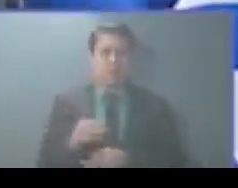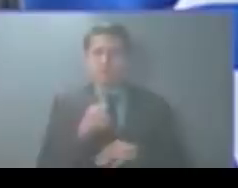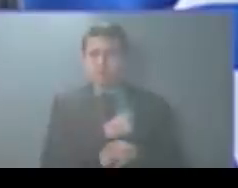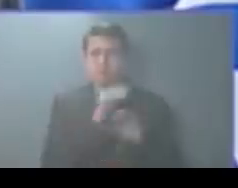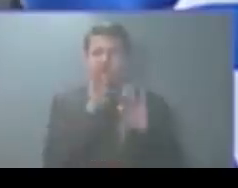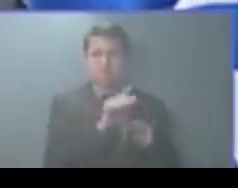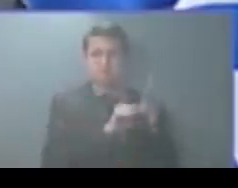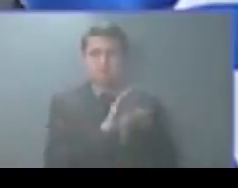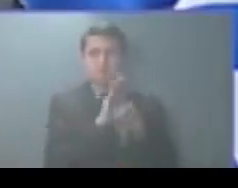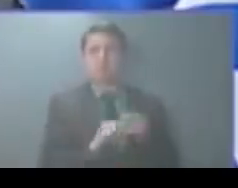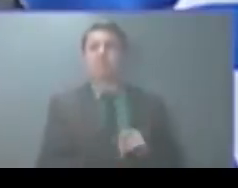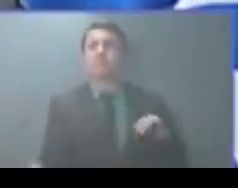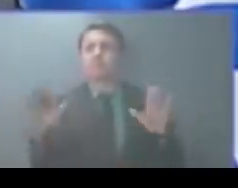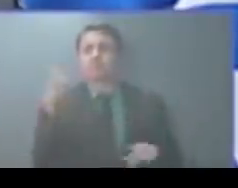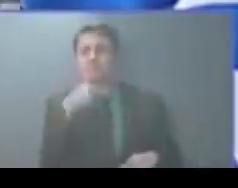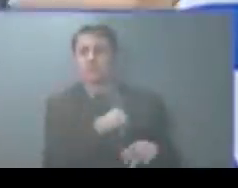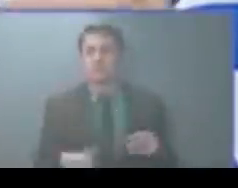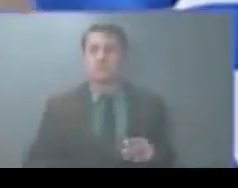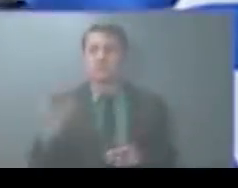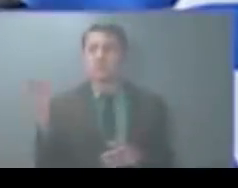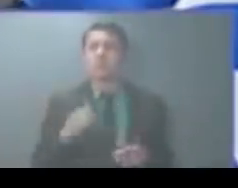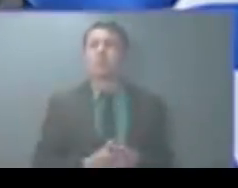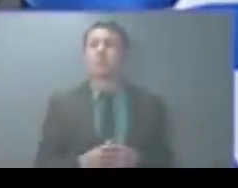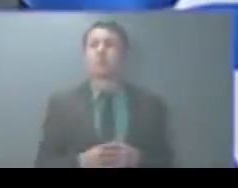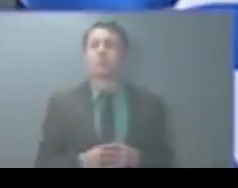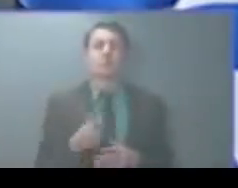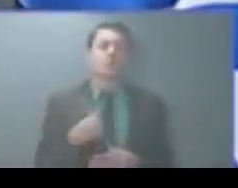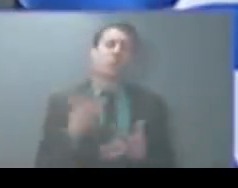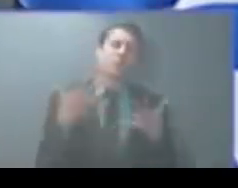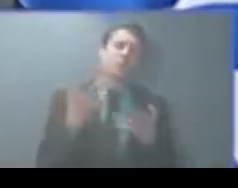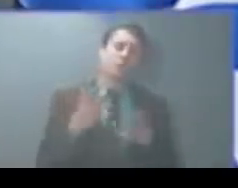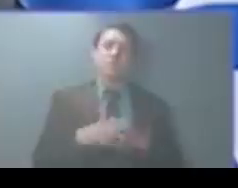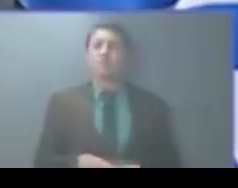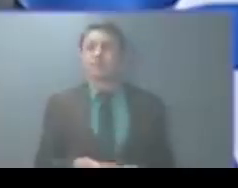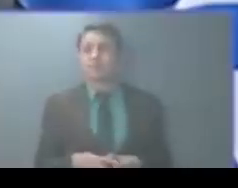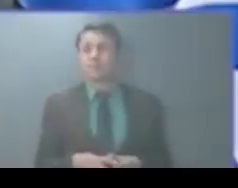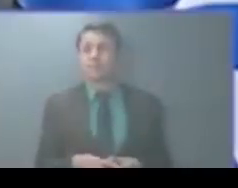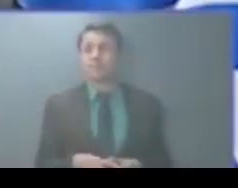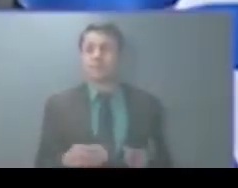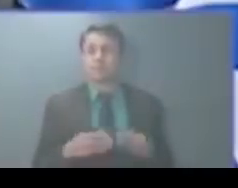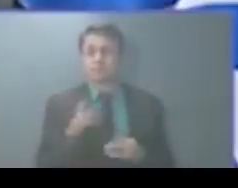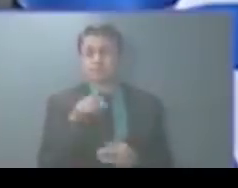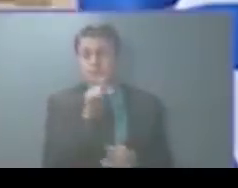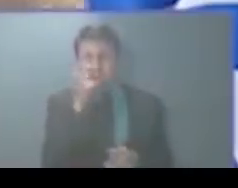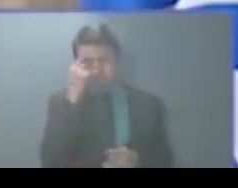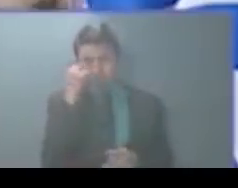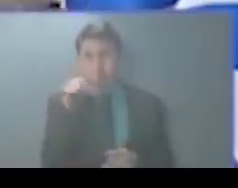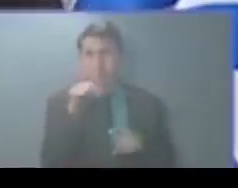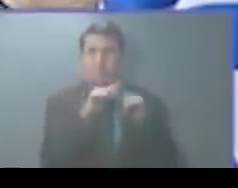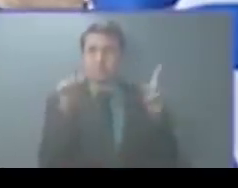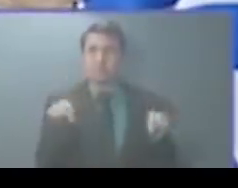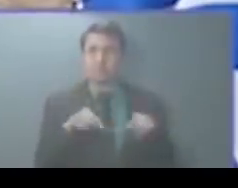Pero, señor presidente, quisiera traer a cuento este